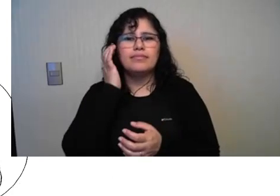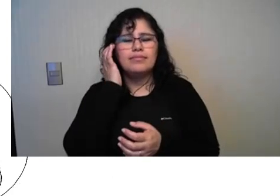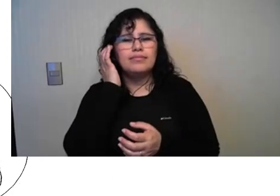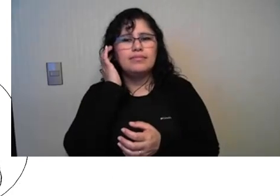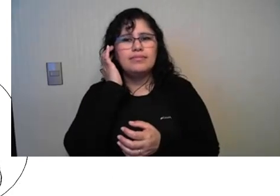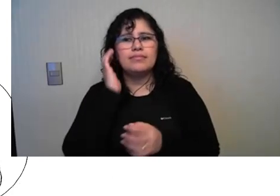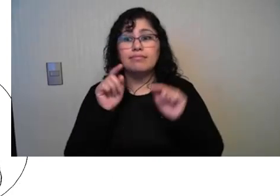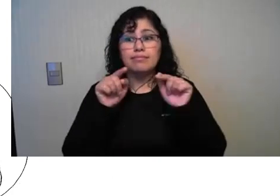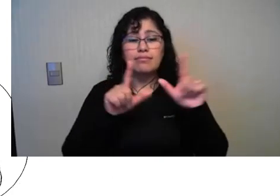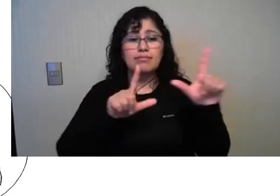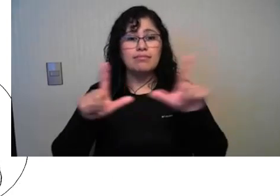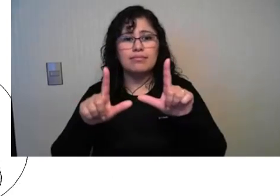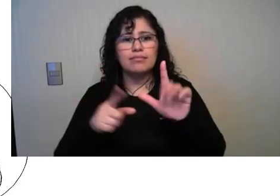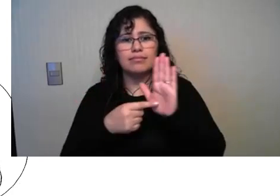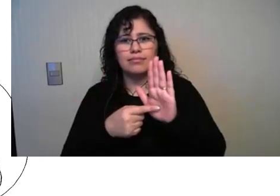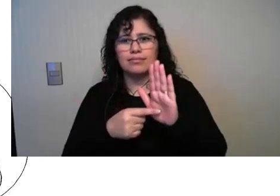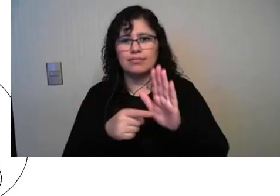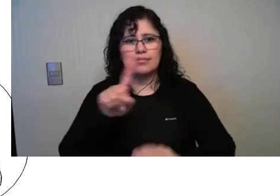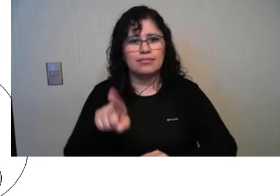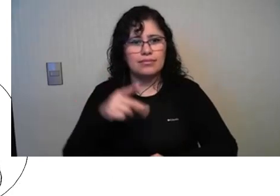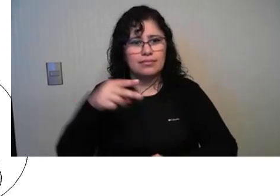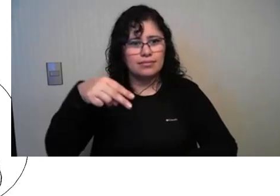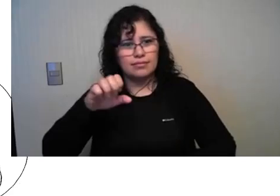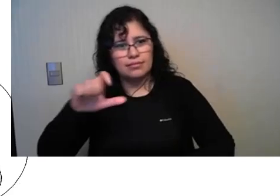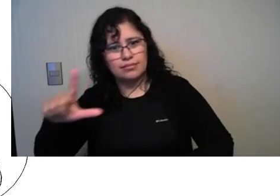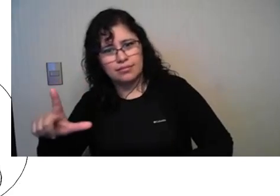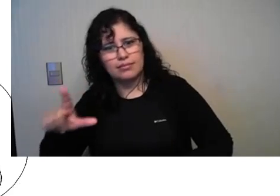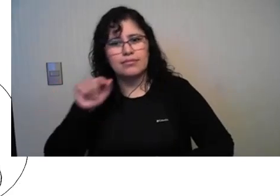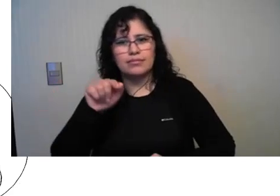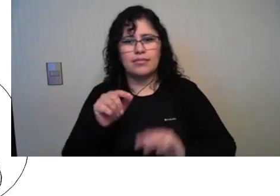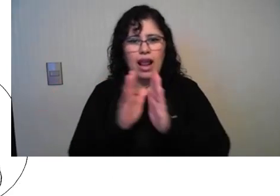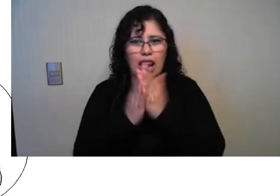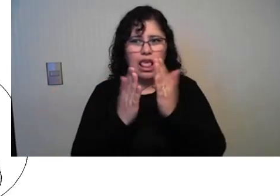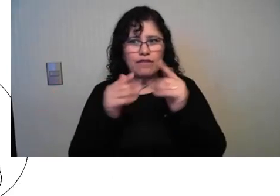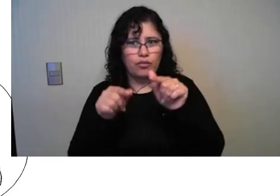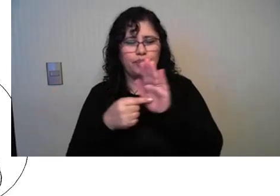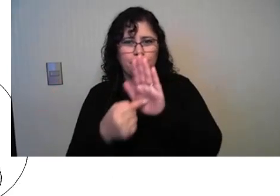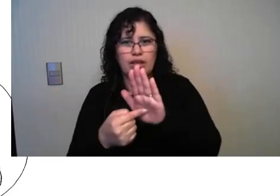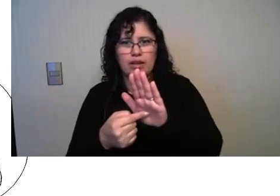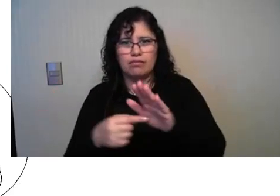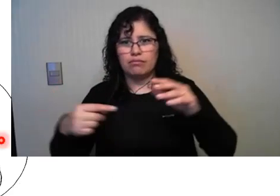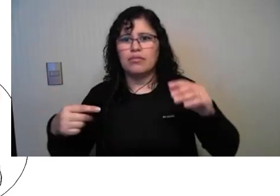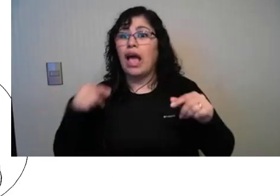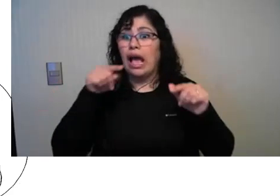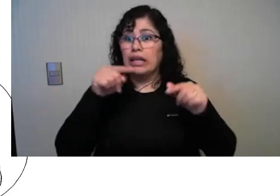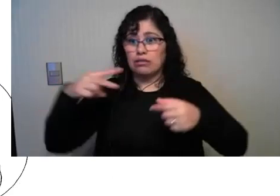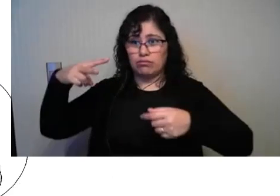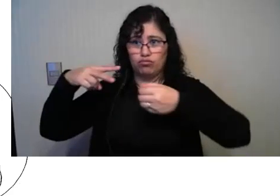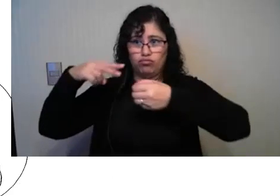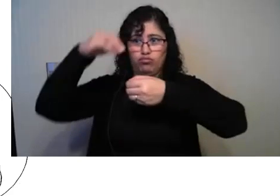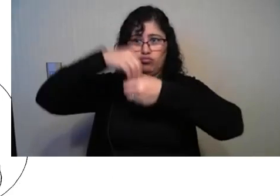En esta imagen, que es de Snell, tenemos dos cortes transversales de médula espinal, uno a nivel